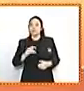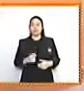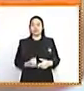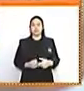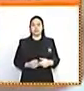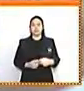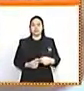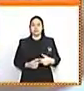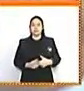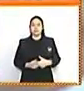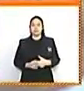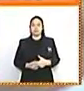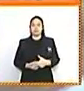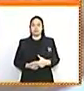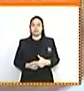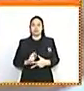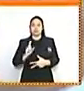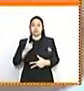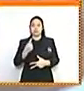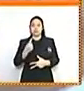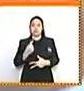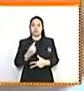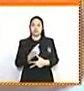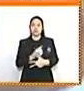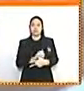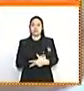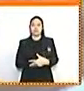suerte. Primer número ganador,